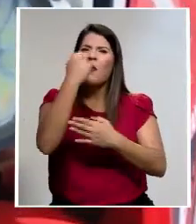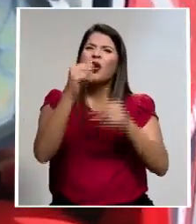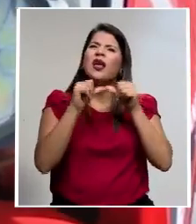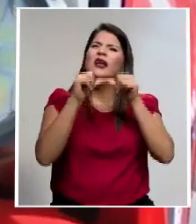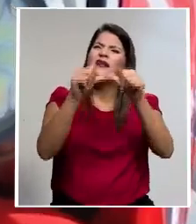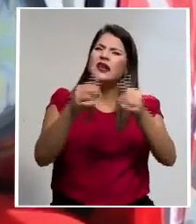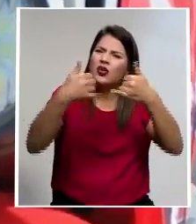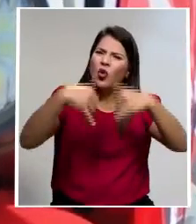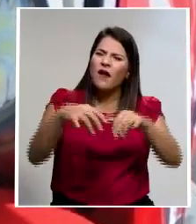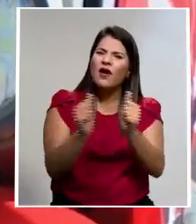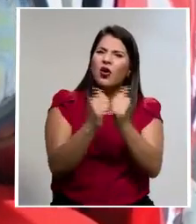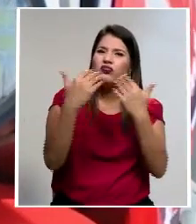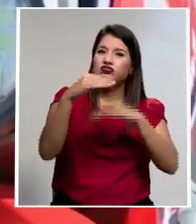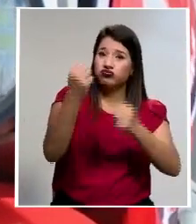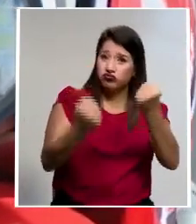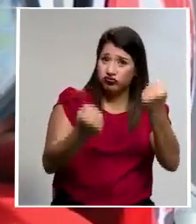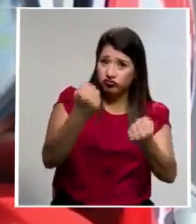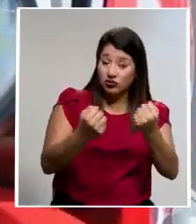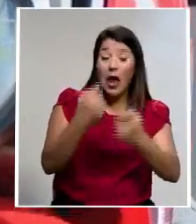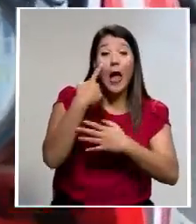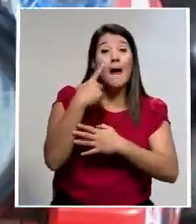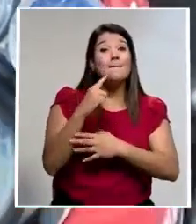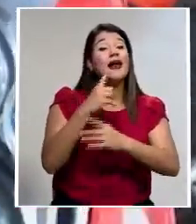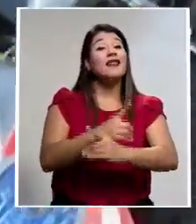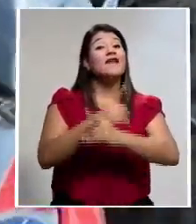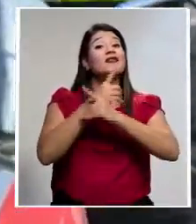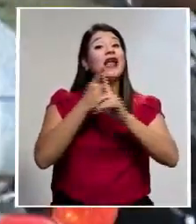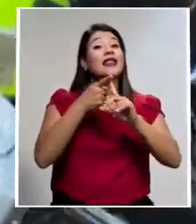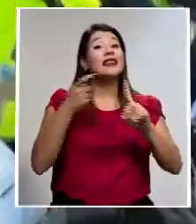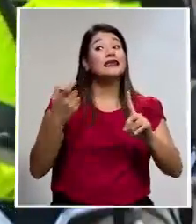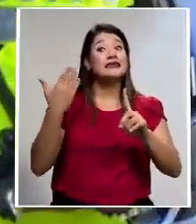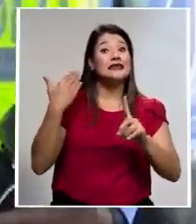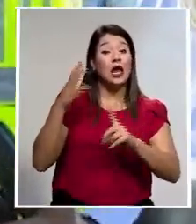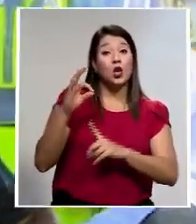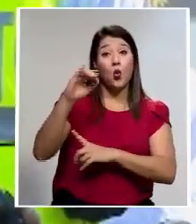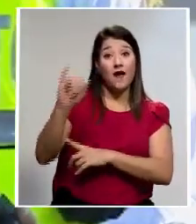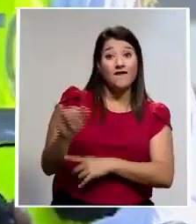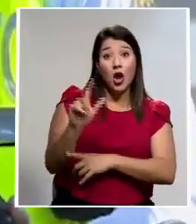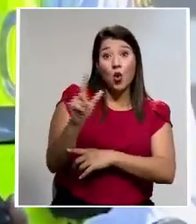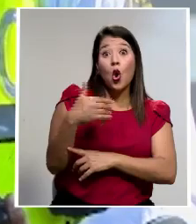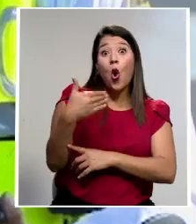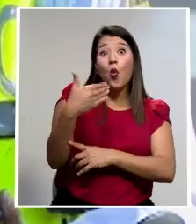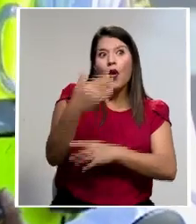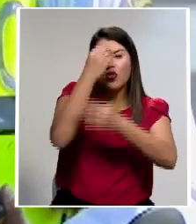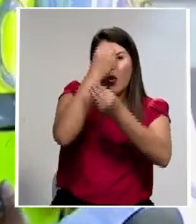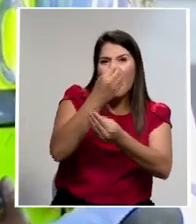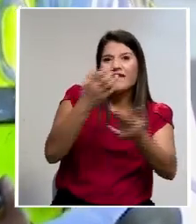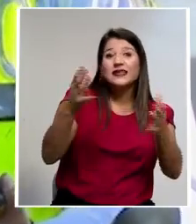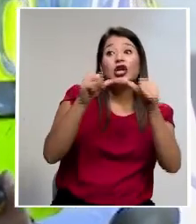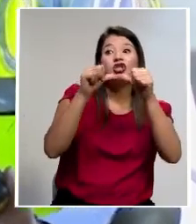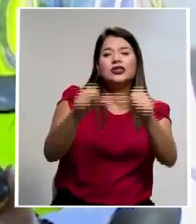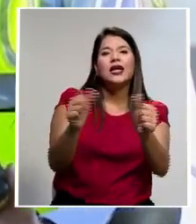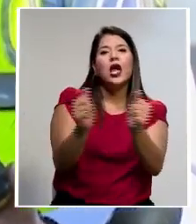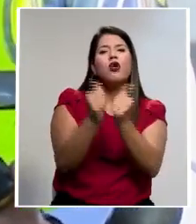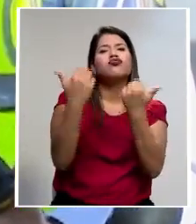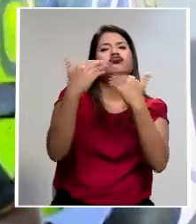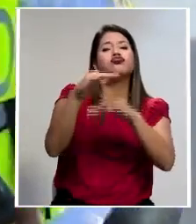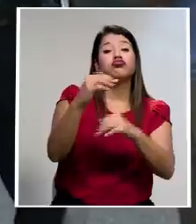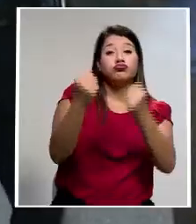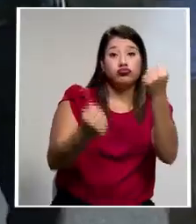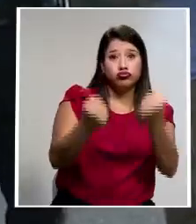vehicular sanitaria. Para la defensoría, desde el pasado 9 de julio, que se anunció la continuidad de la restricción vehicular por números de